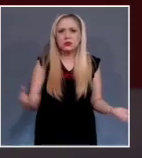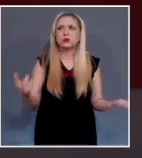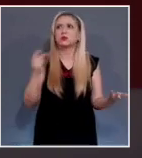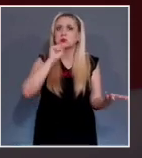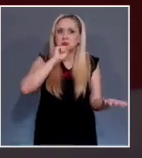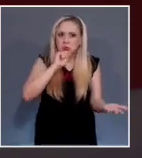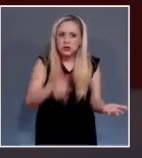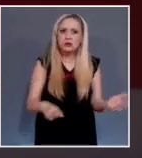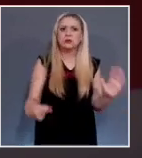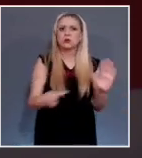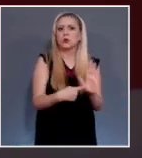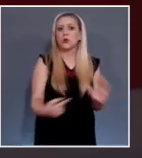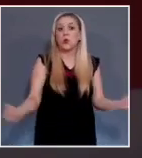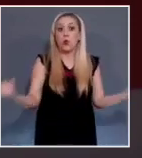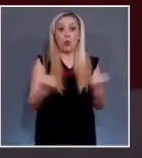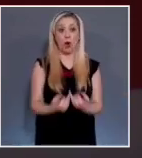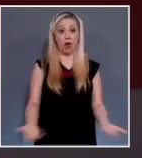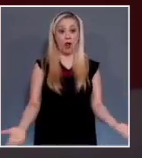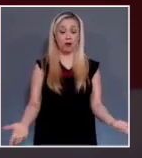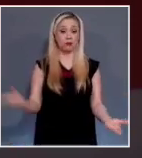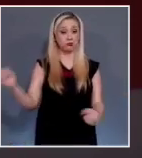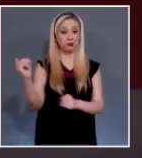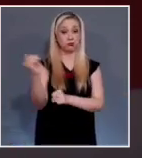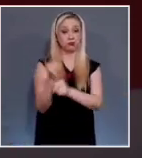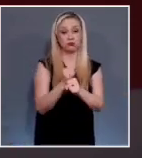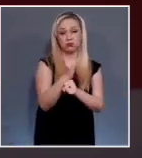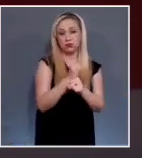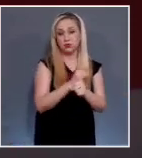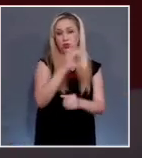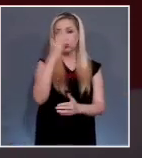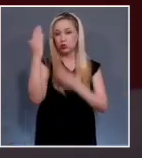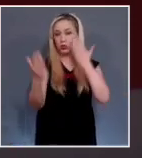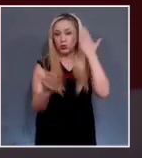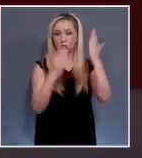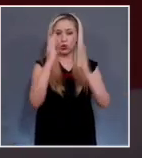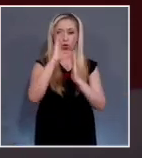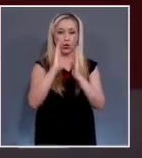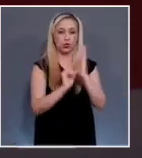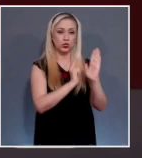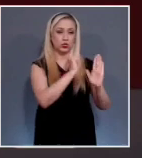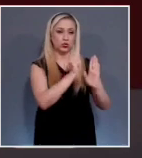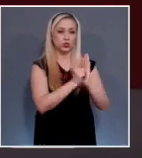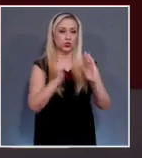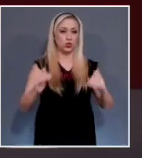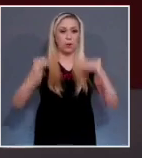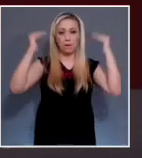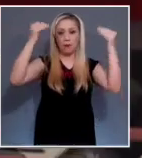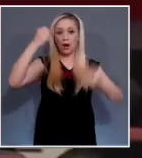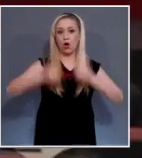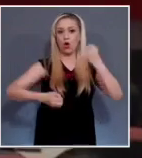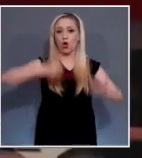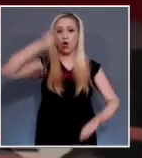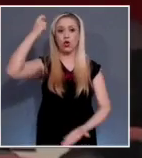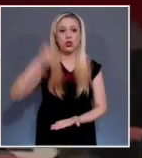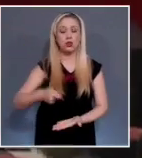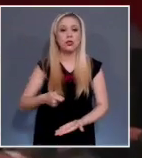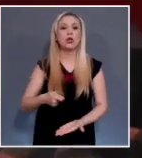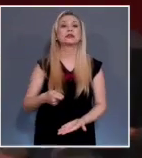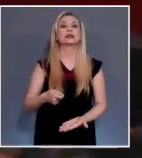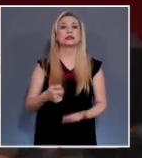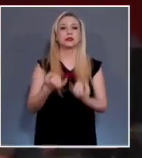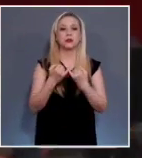Nicolás Espejo, investigador del Centro de Estudios Constitucionales de la Suprema Corte de Justicia de la Nación. Durante